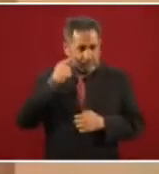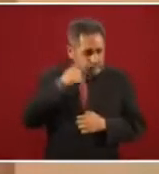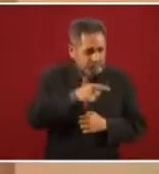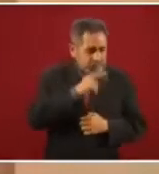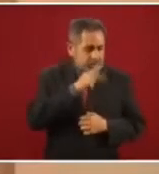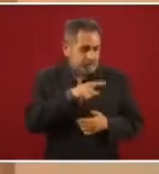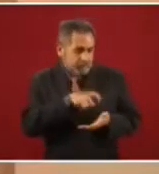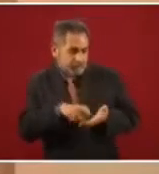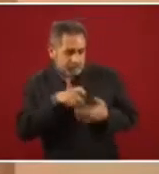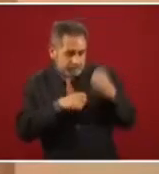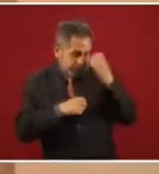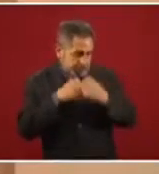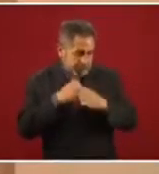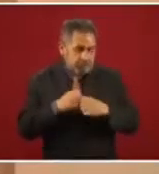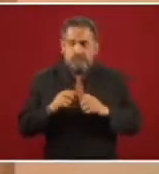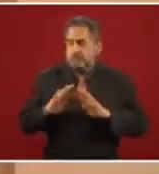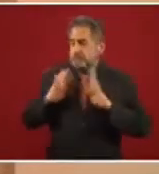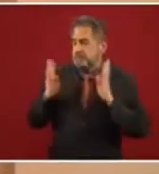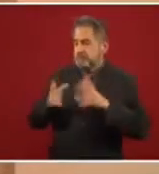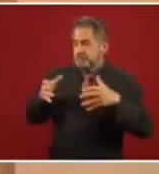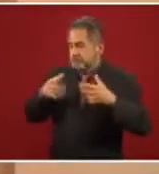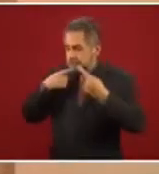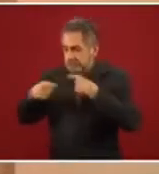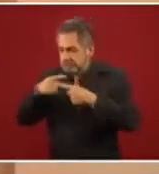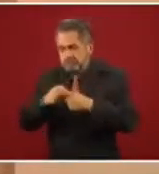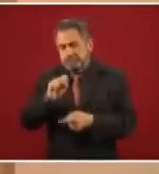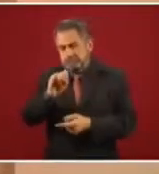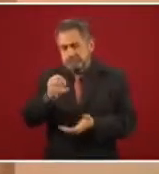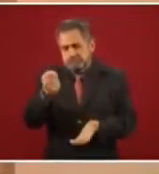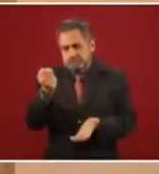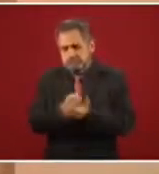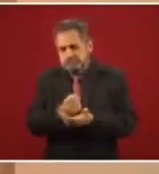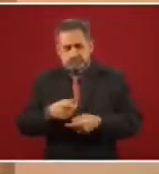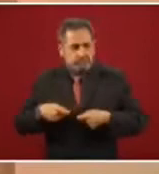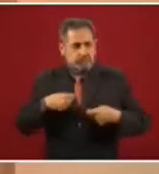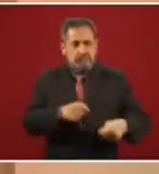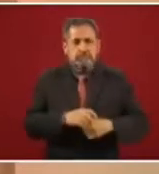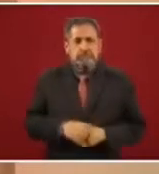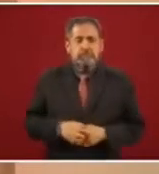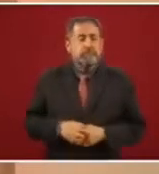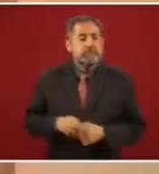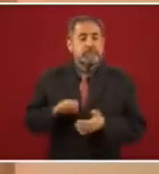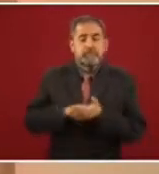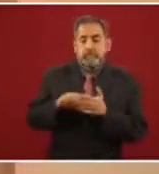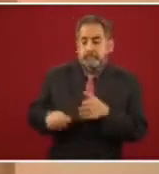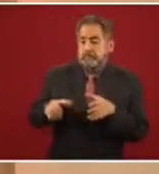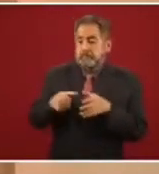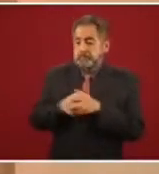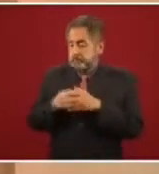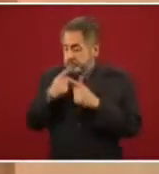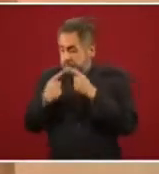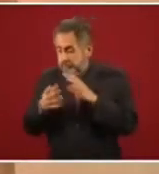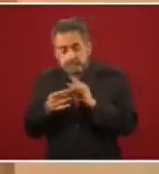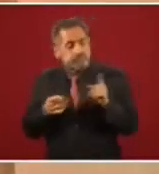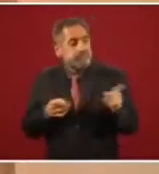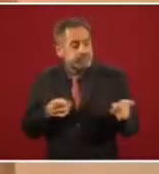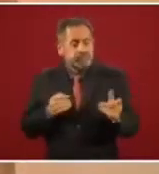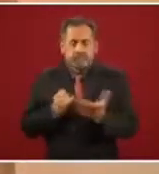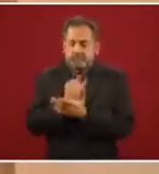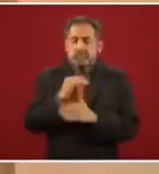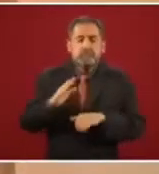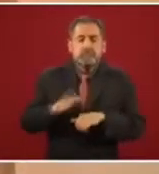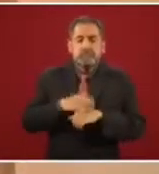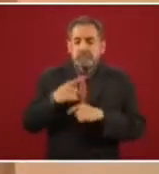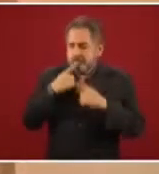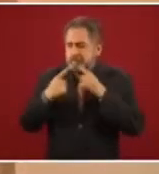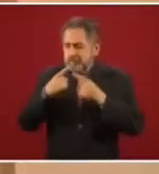de compra y durante la reunión se llegó a la aprobación. Personajes cercanos al encuentro mencionaron que la decisión se tomó después